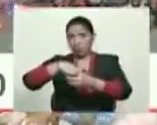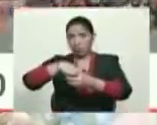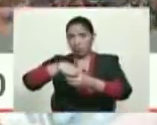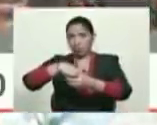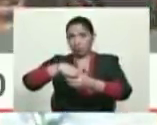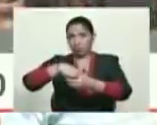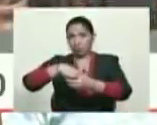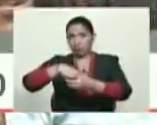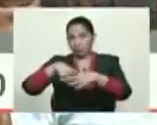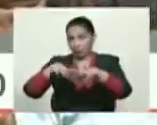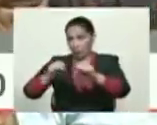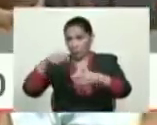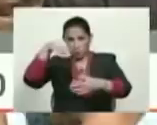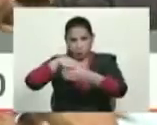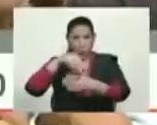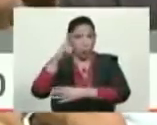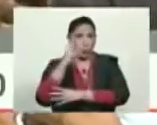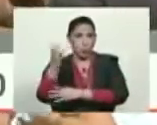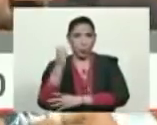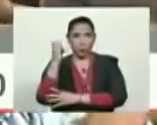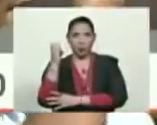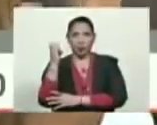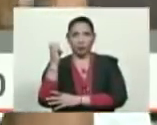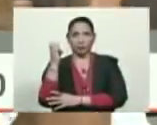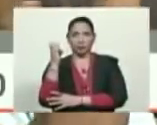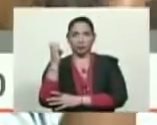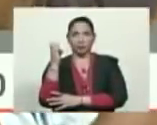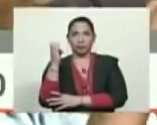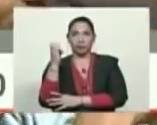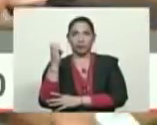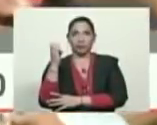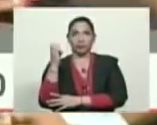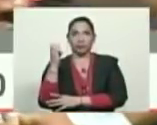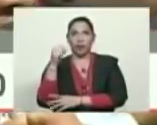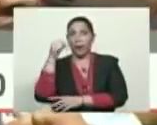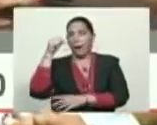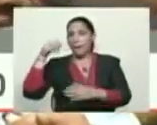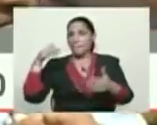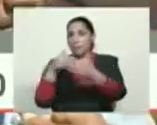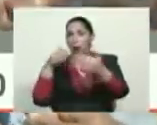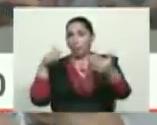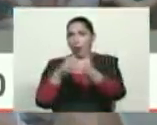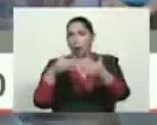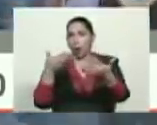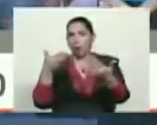¡Va a intervenir la Unión Europea en un ataque contra Venezuela!